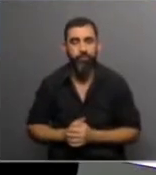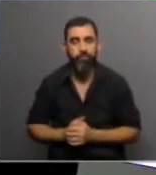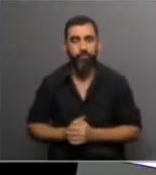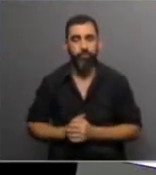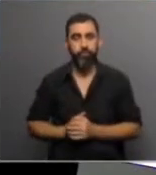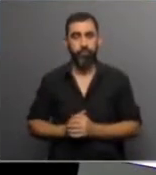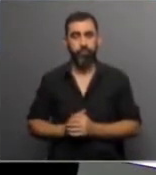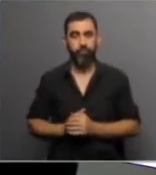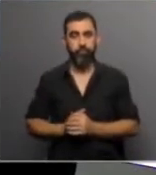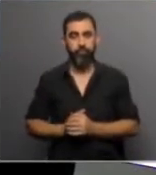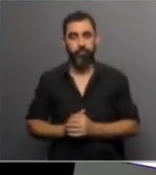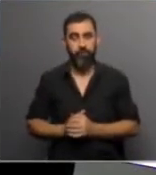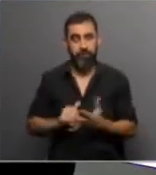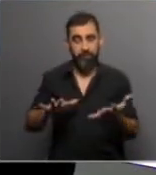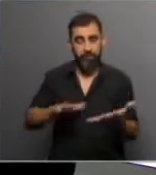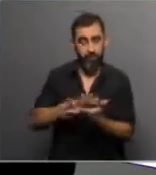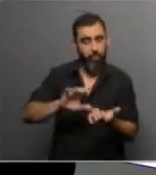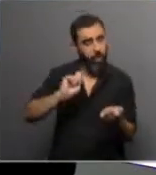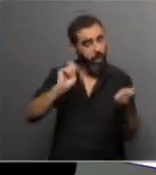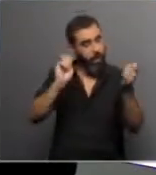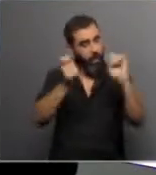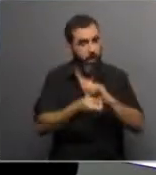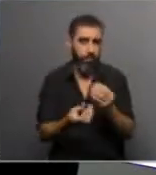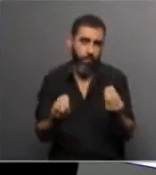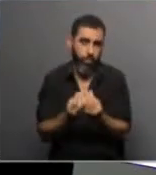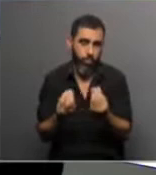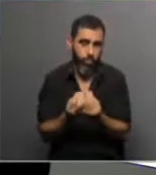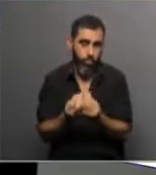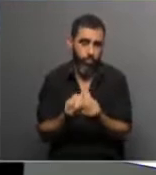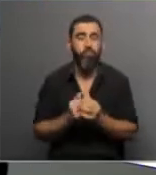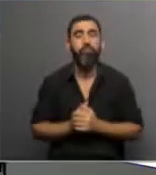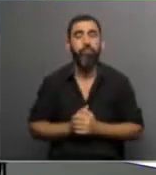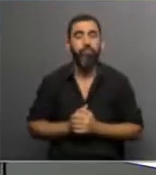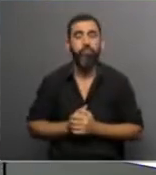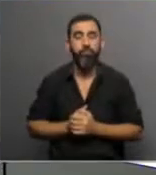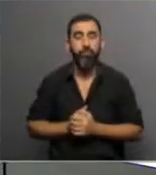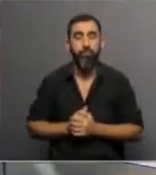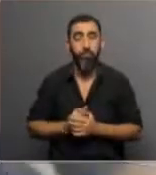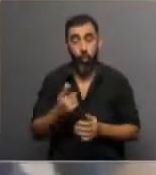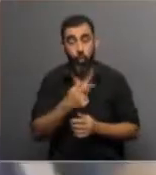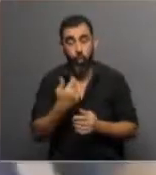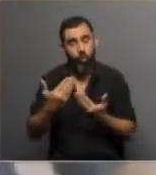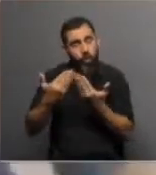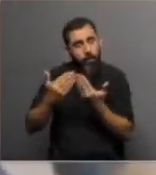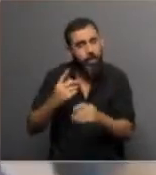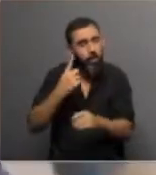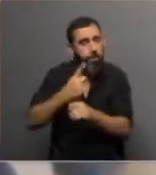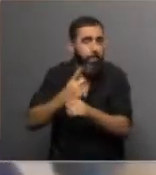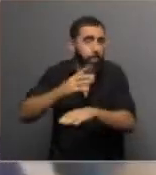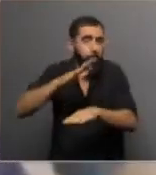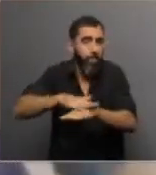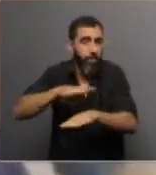Bueno, el escenario cambió bastante desde que nosotros empezamos a trabajar. Nosotros realmente empezamos bien al principio.